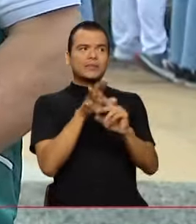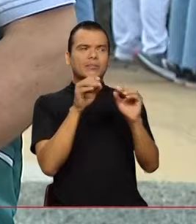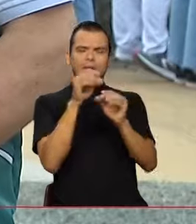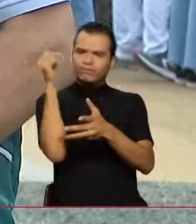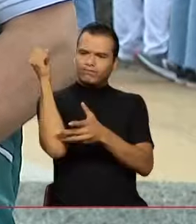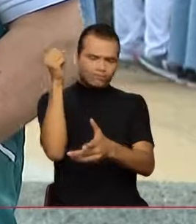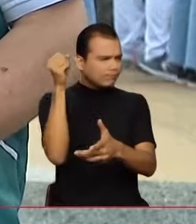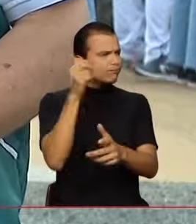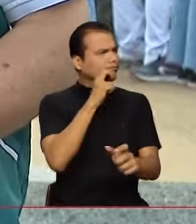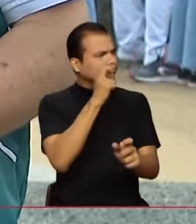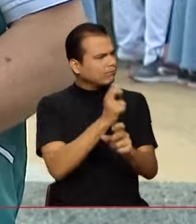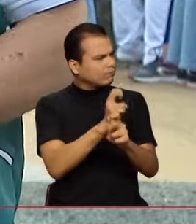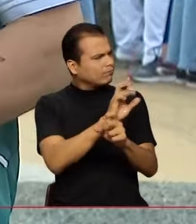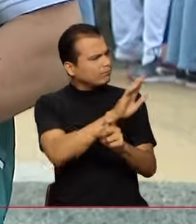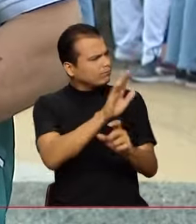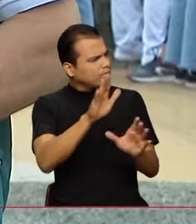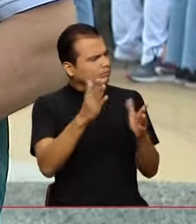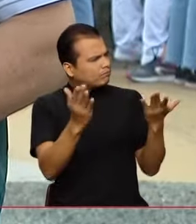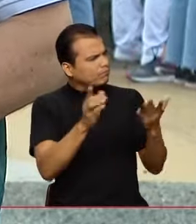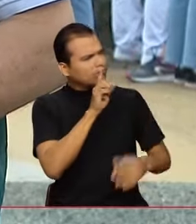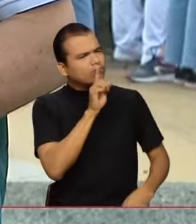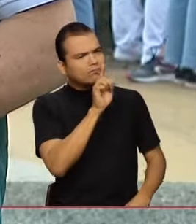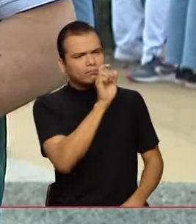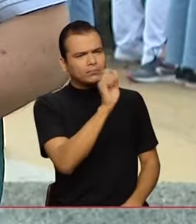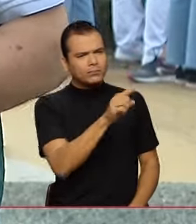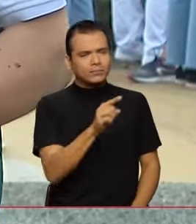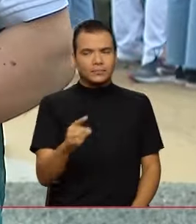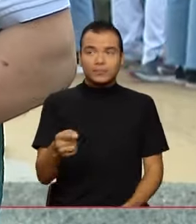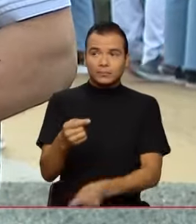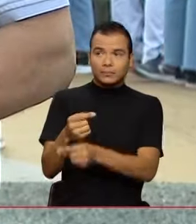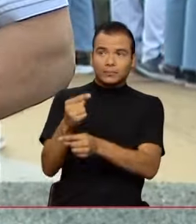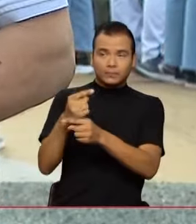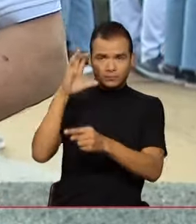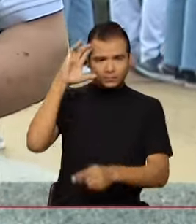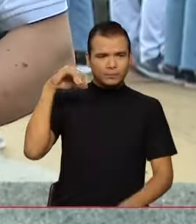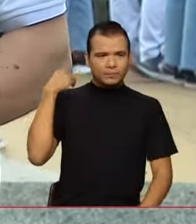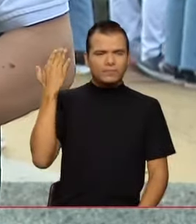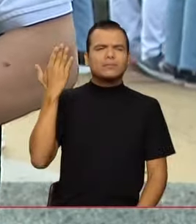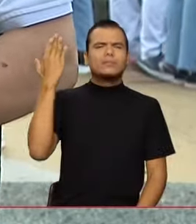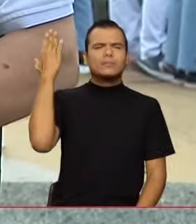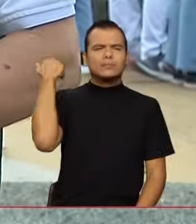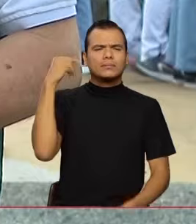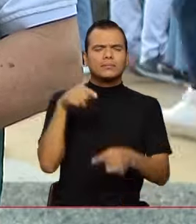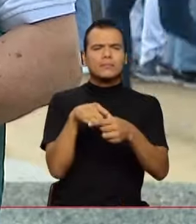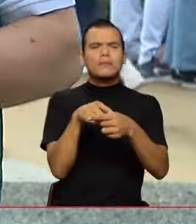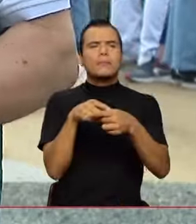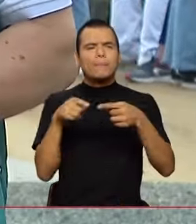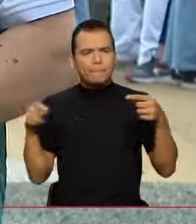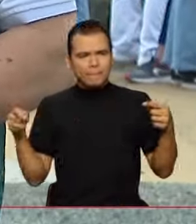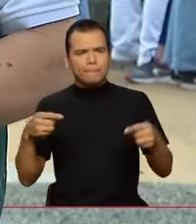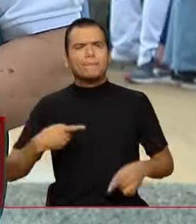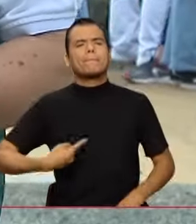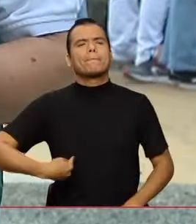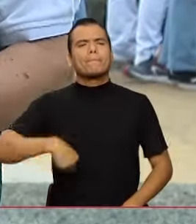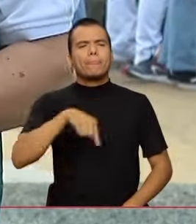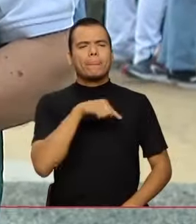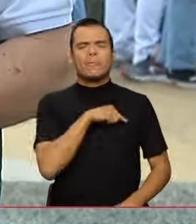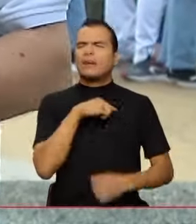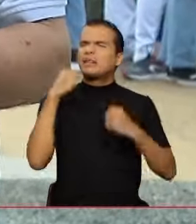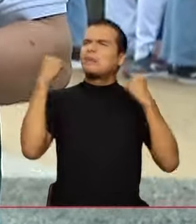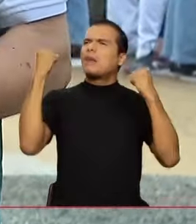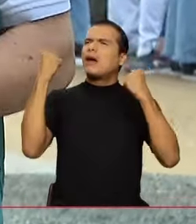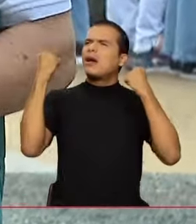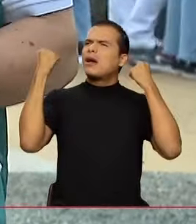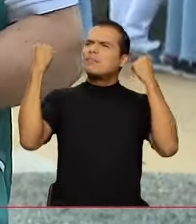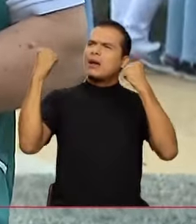días, Carmen Alicia. Sí, efectivamente, desde la semana pasada hemos venido en un proceso de movilización,